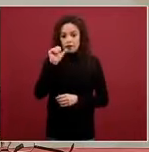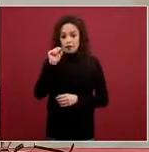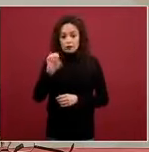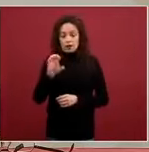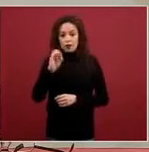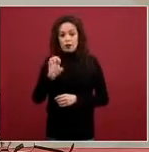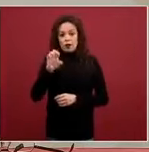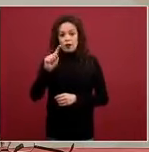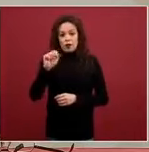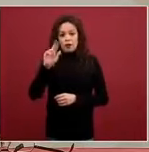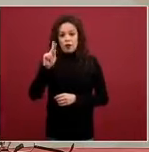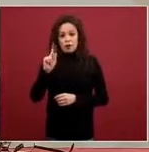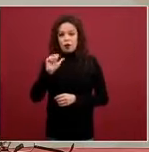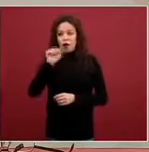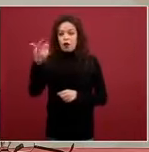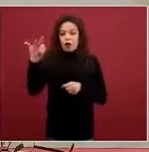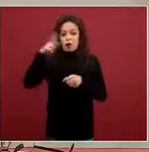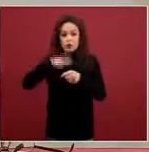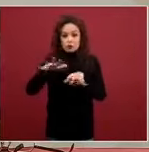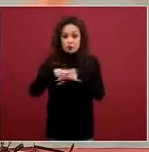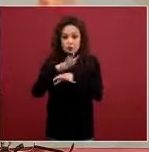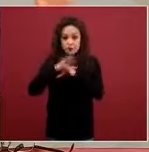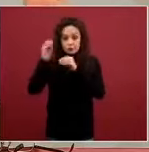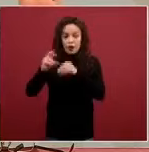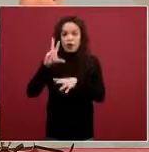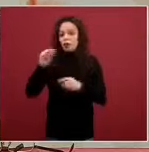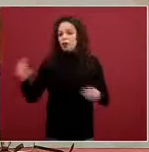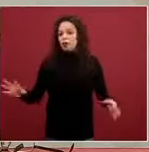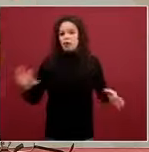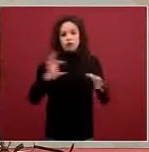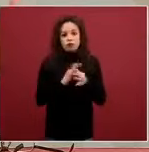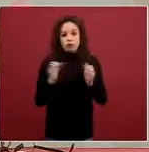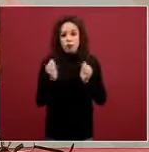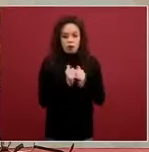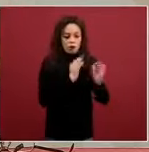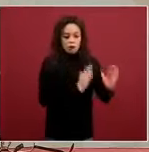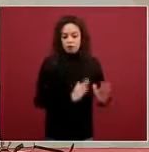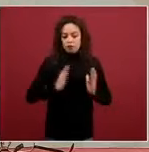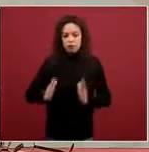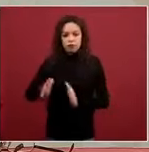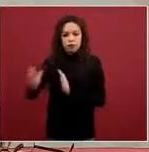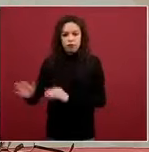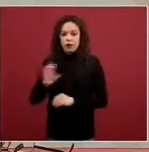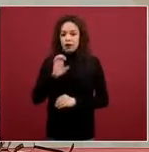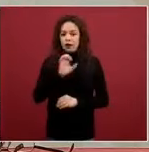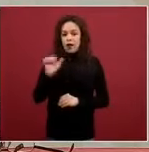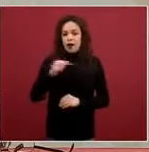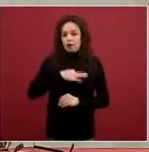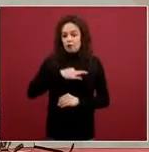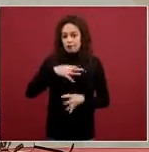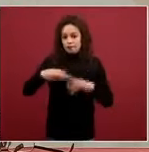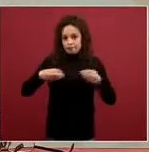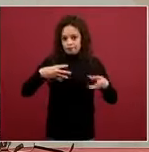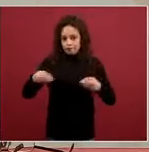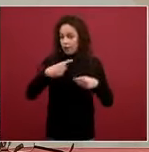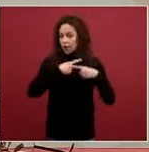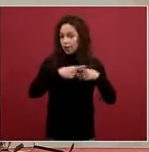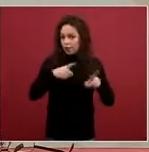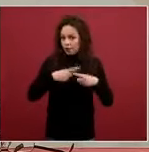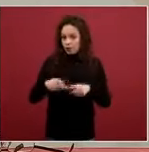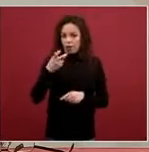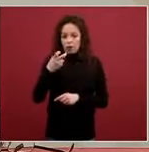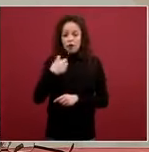corresponden con estos momentos de la epidemia. Son 2 cosas distintas, se usa la misma palabra y por eso quisimos hacer la